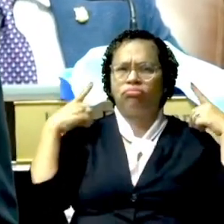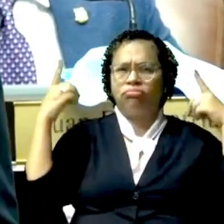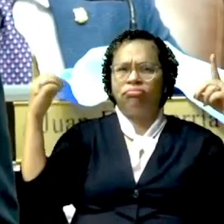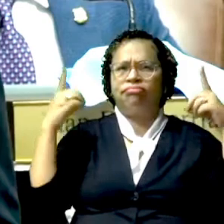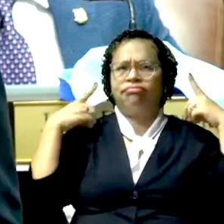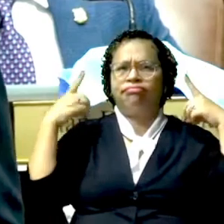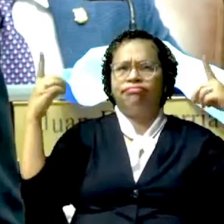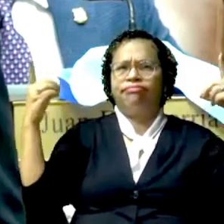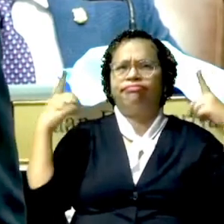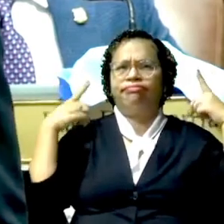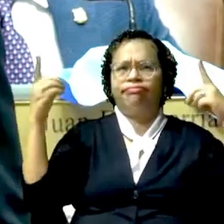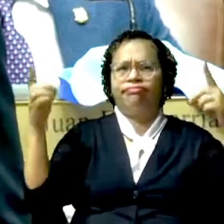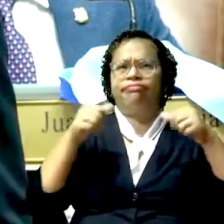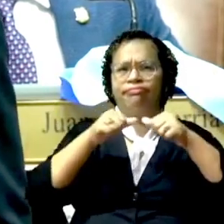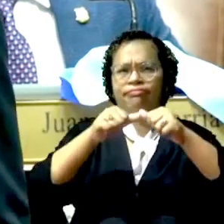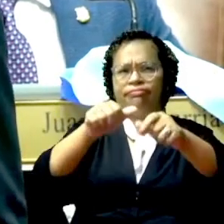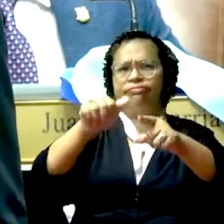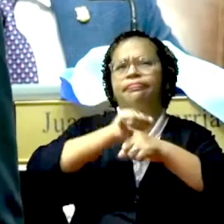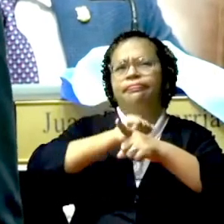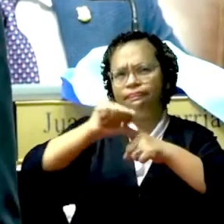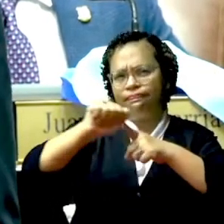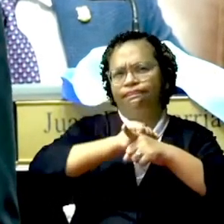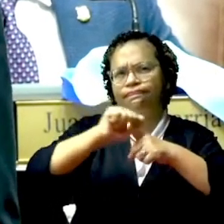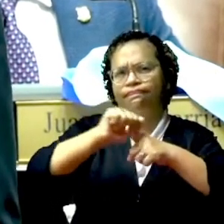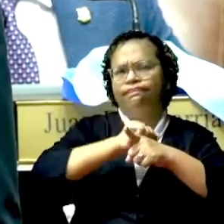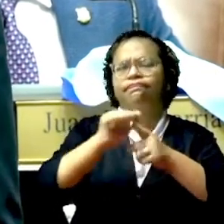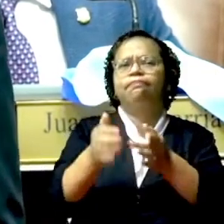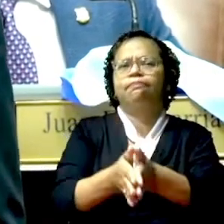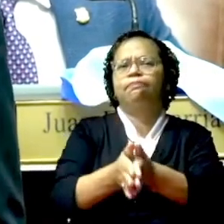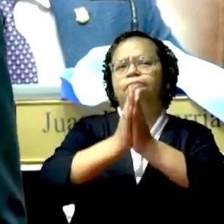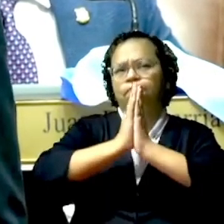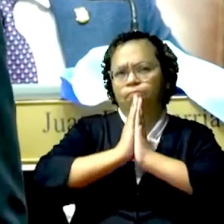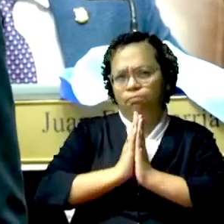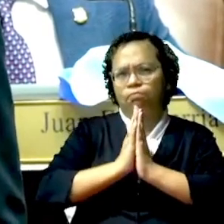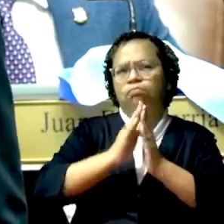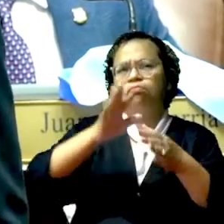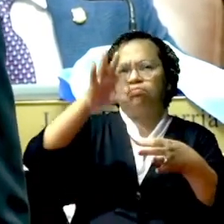sentido, pedimos el voto favorable de los honorables diputados y